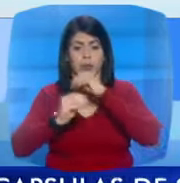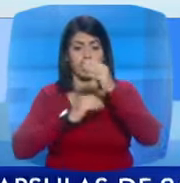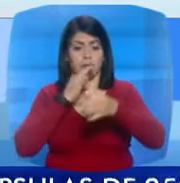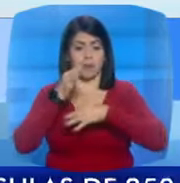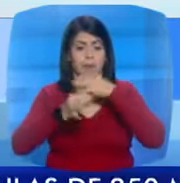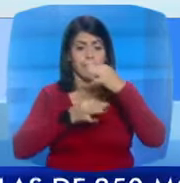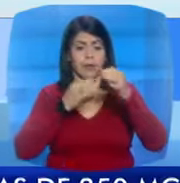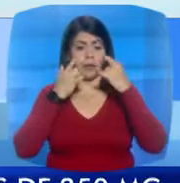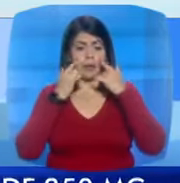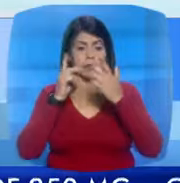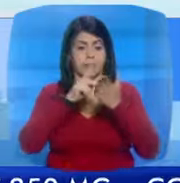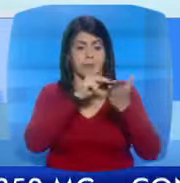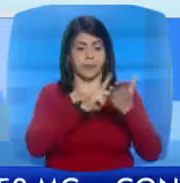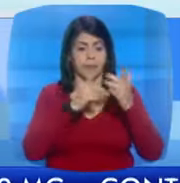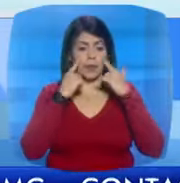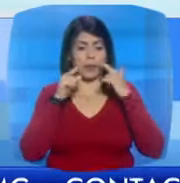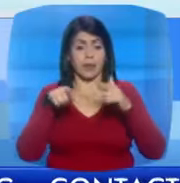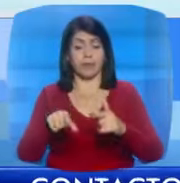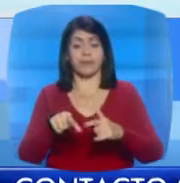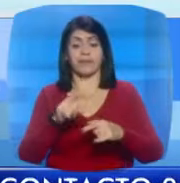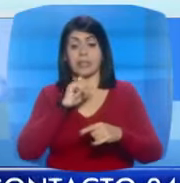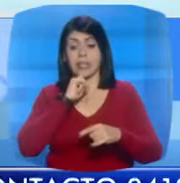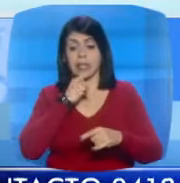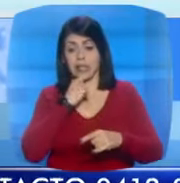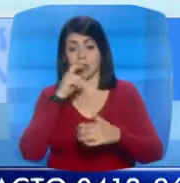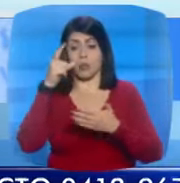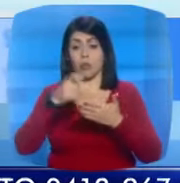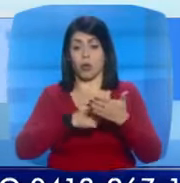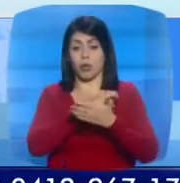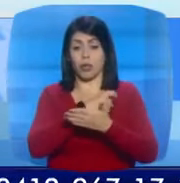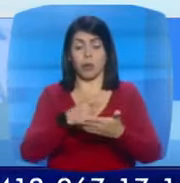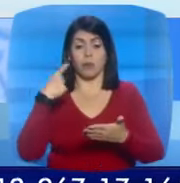explicaron que la presentación de quejas anónimas y